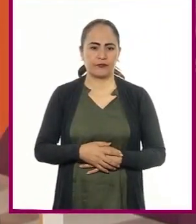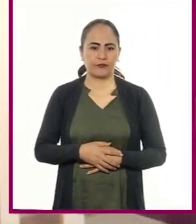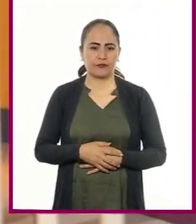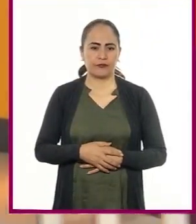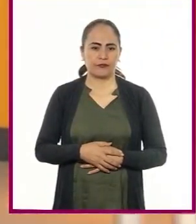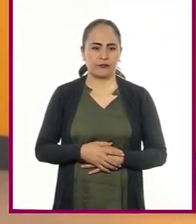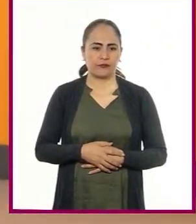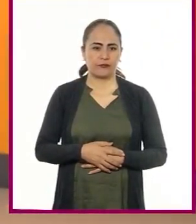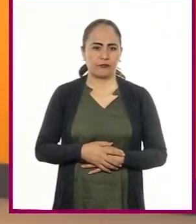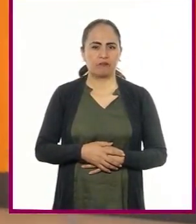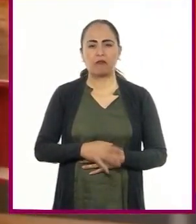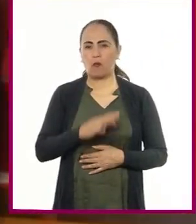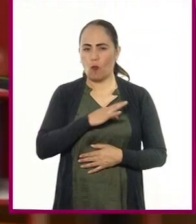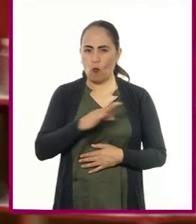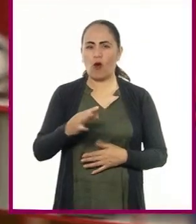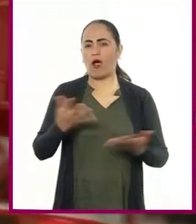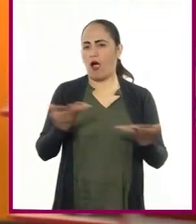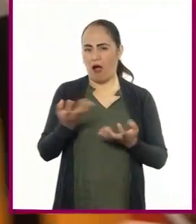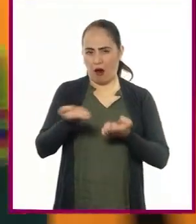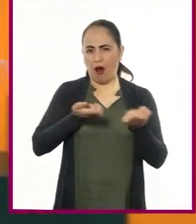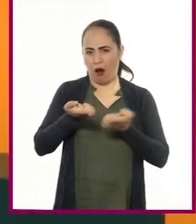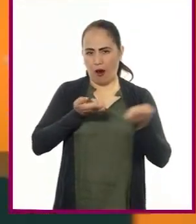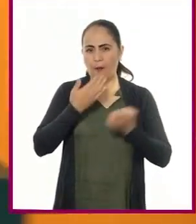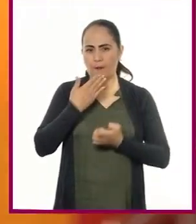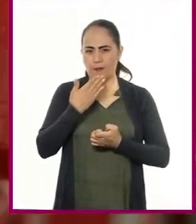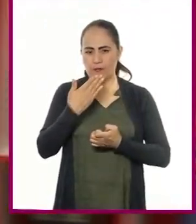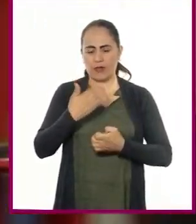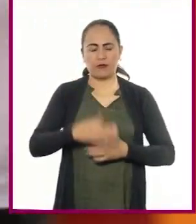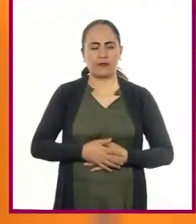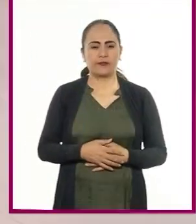poder hacer viable. Bien.